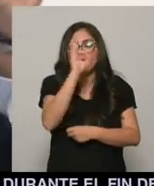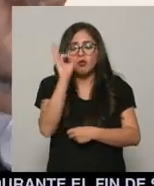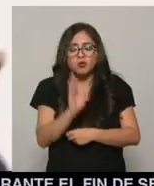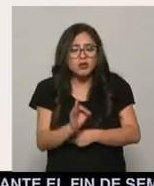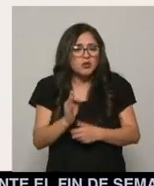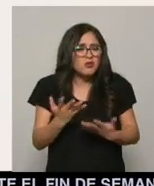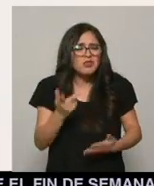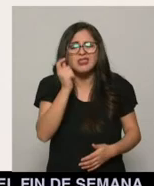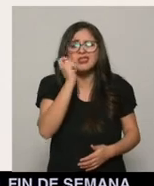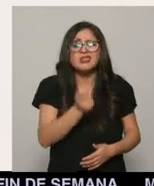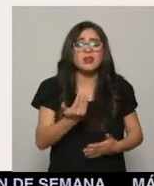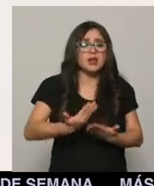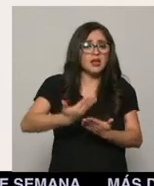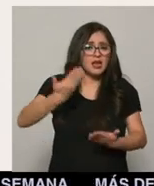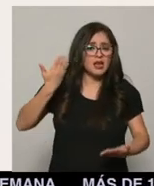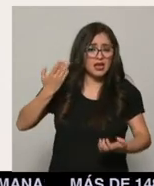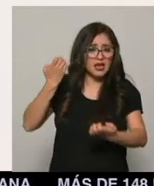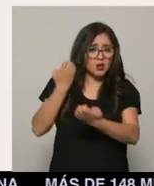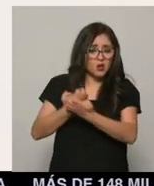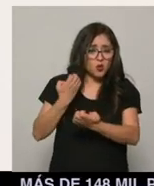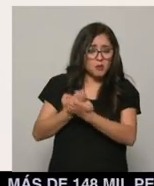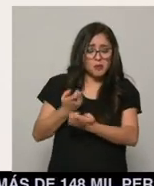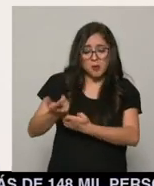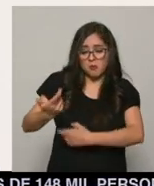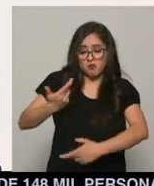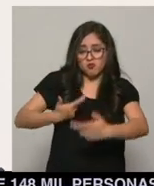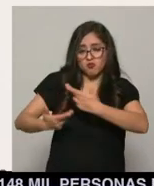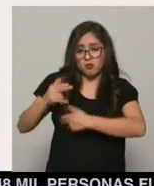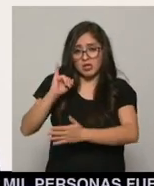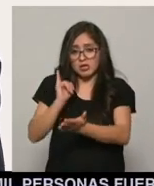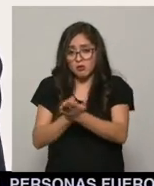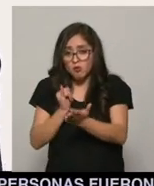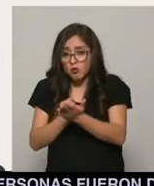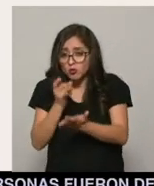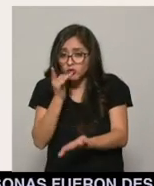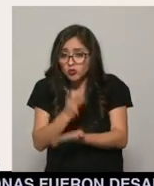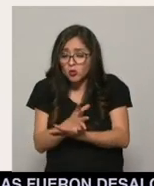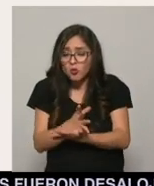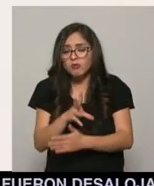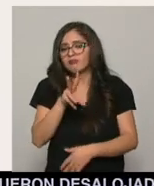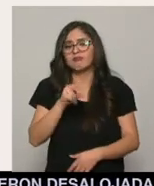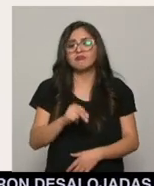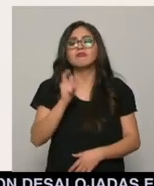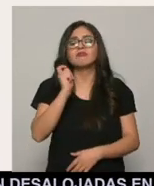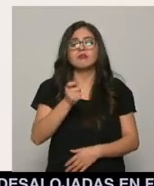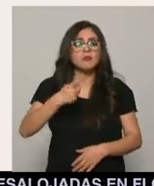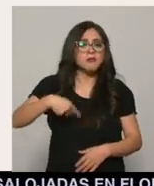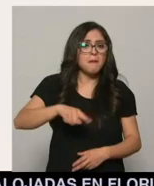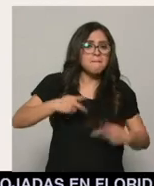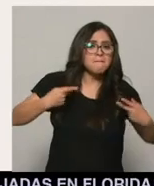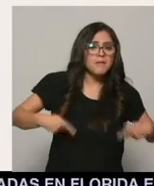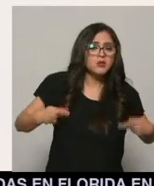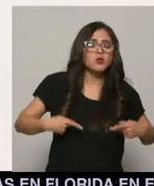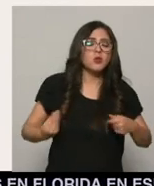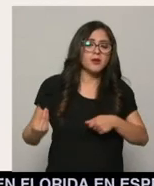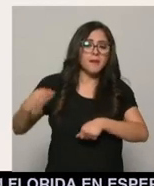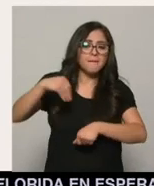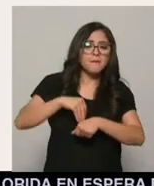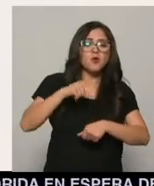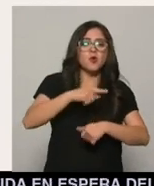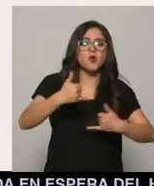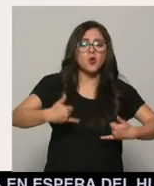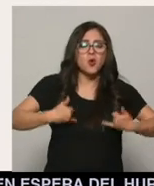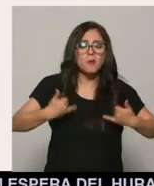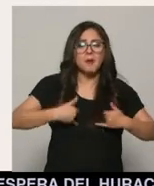decir que el ciclo económico no está regresando vía impuestos. Si se estuviera metiendo personas jóvenes a